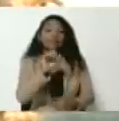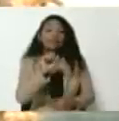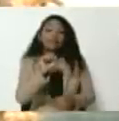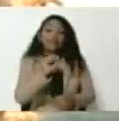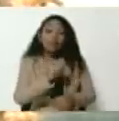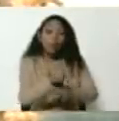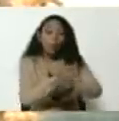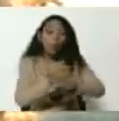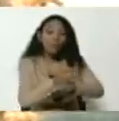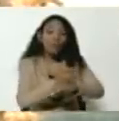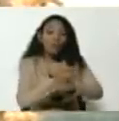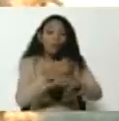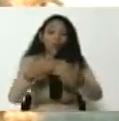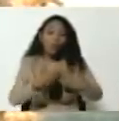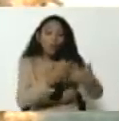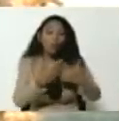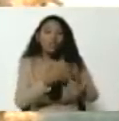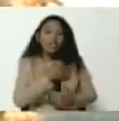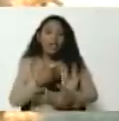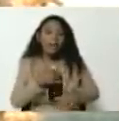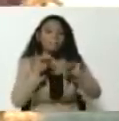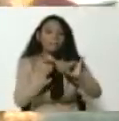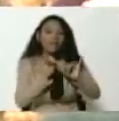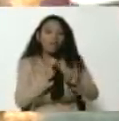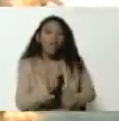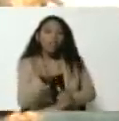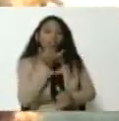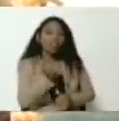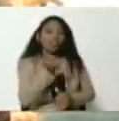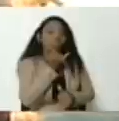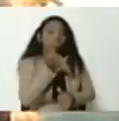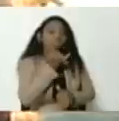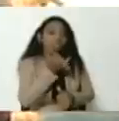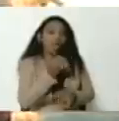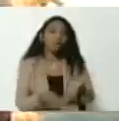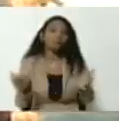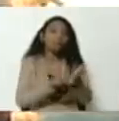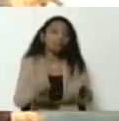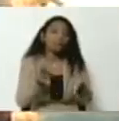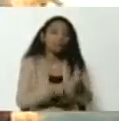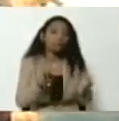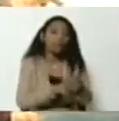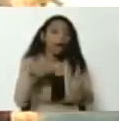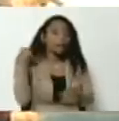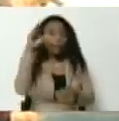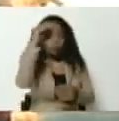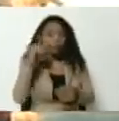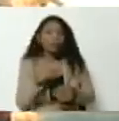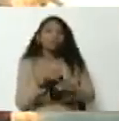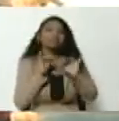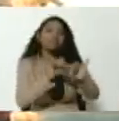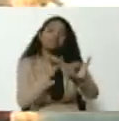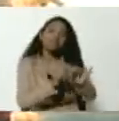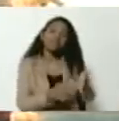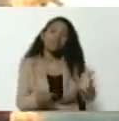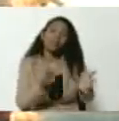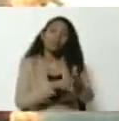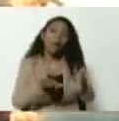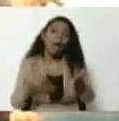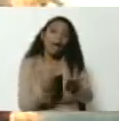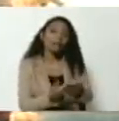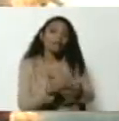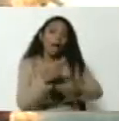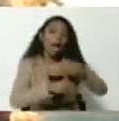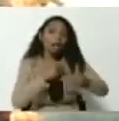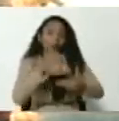si el gobierno de Estados Unidos quiere seguir cometiendo los mismos errores brutales que cometió la administración de Donald Trump, bueno, que haga lo mismo que hasta ahora